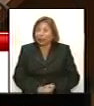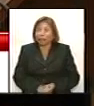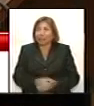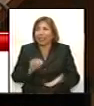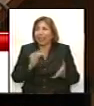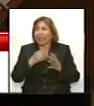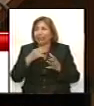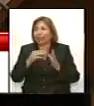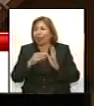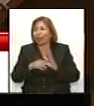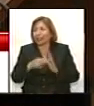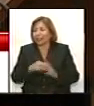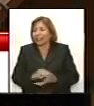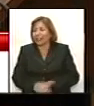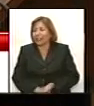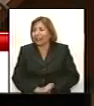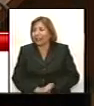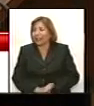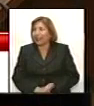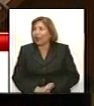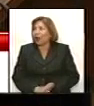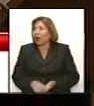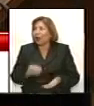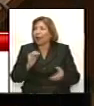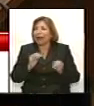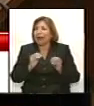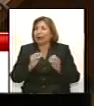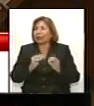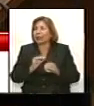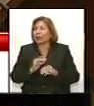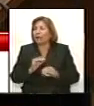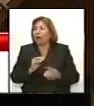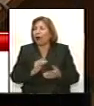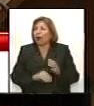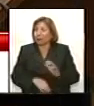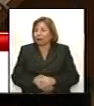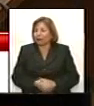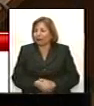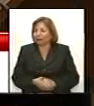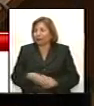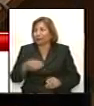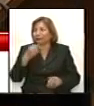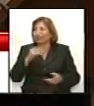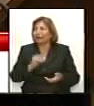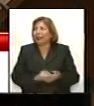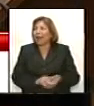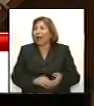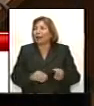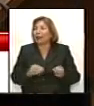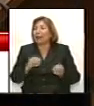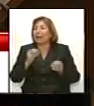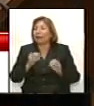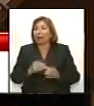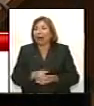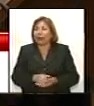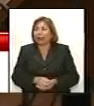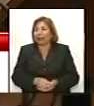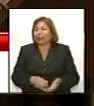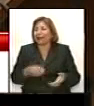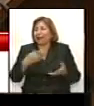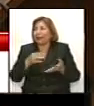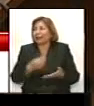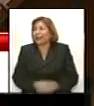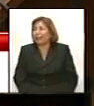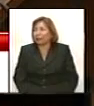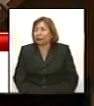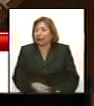esté operativo. Es una norma que ya tiene 5 años. Y está operativo a través de un protocolo secreto que va directamente a las empresas de